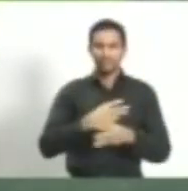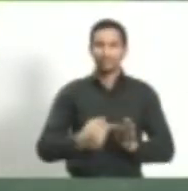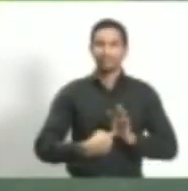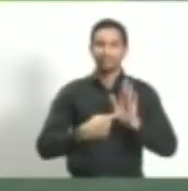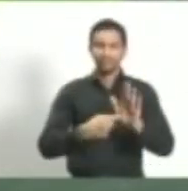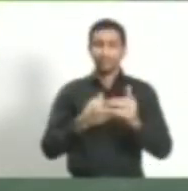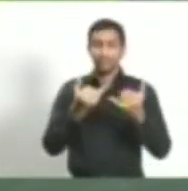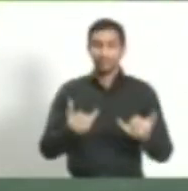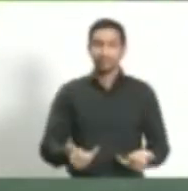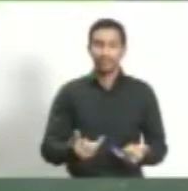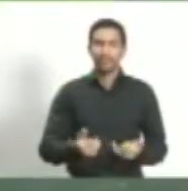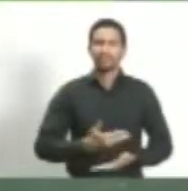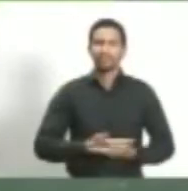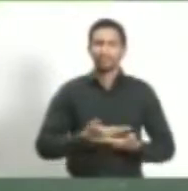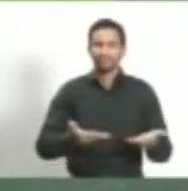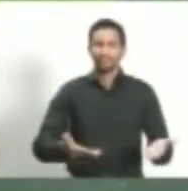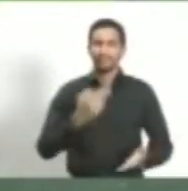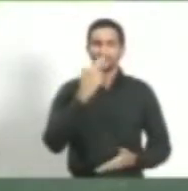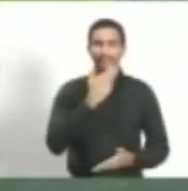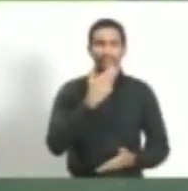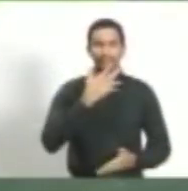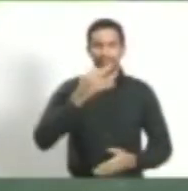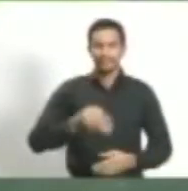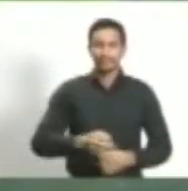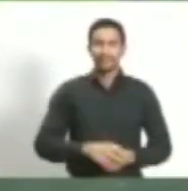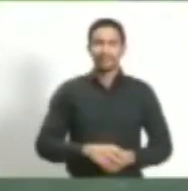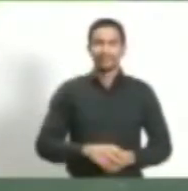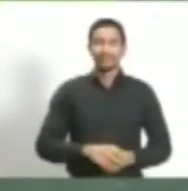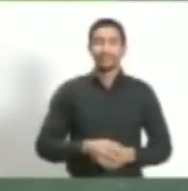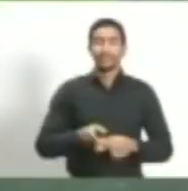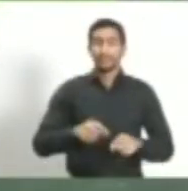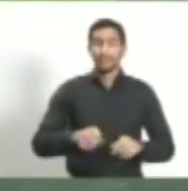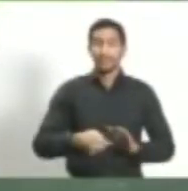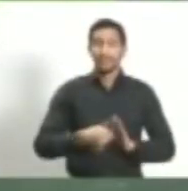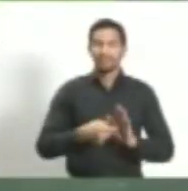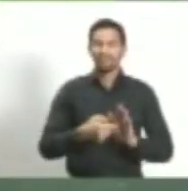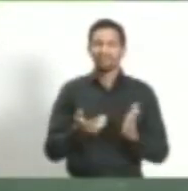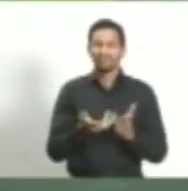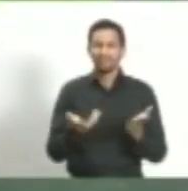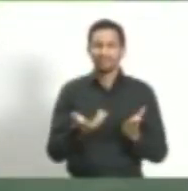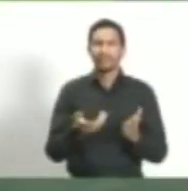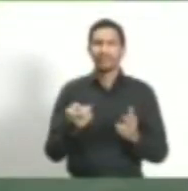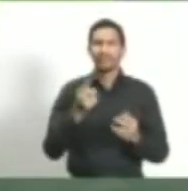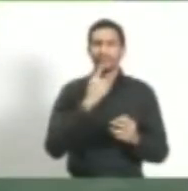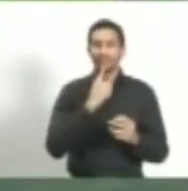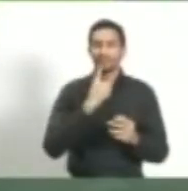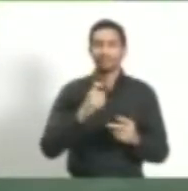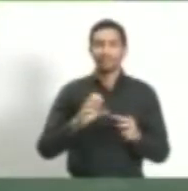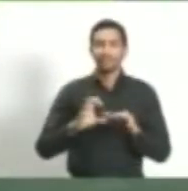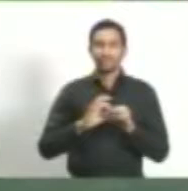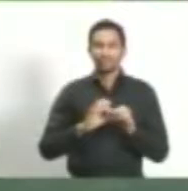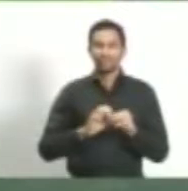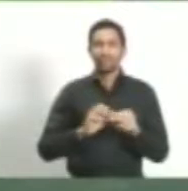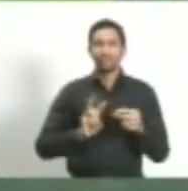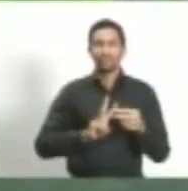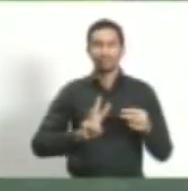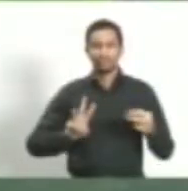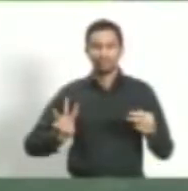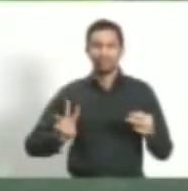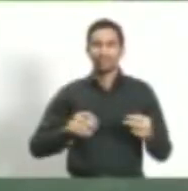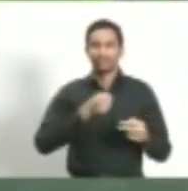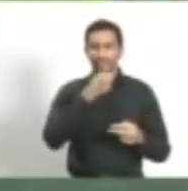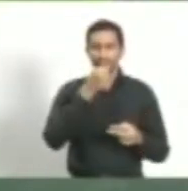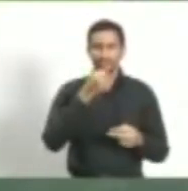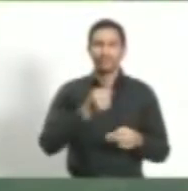Bienvenidos a nuestro compromiso con la verdad. Usted también puede ver la presente emisión a través de nuestro canal aliado como www.lasnoticias.co.